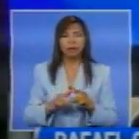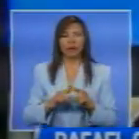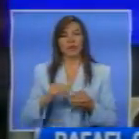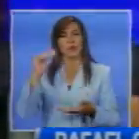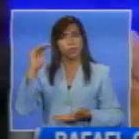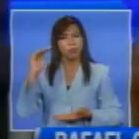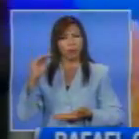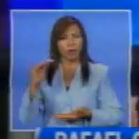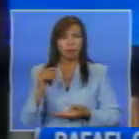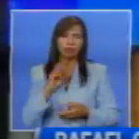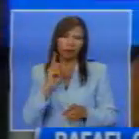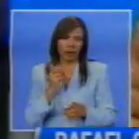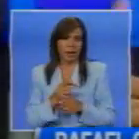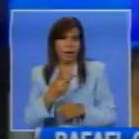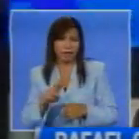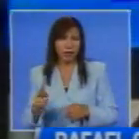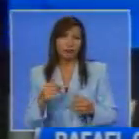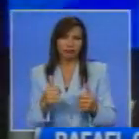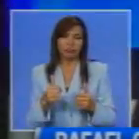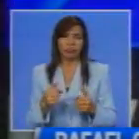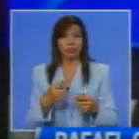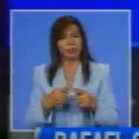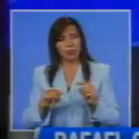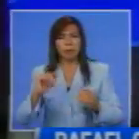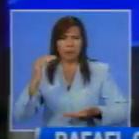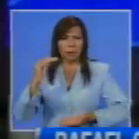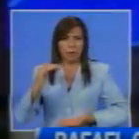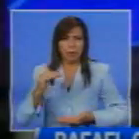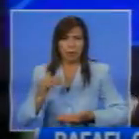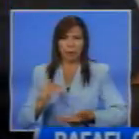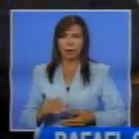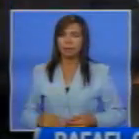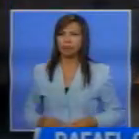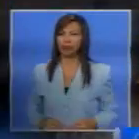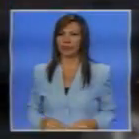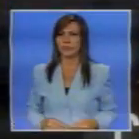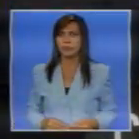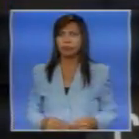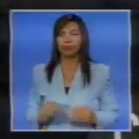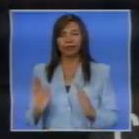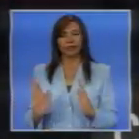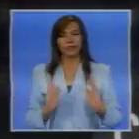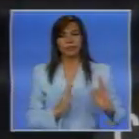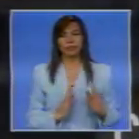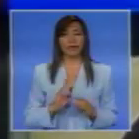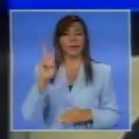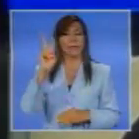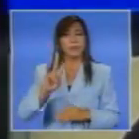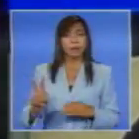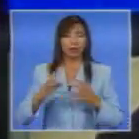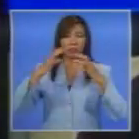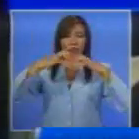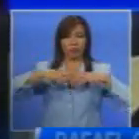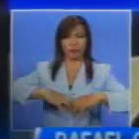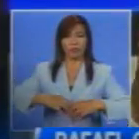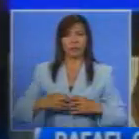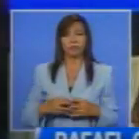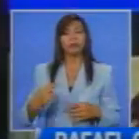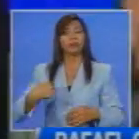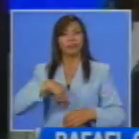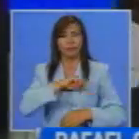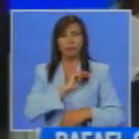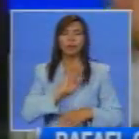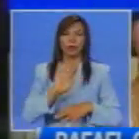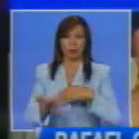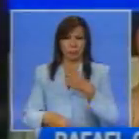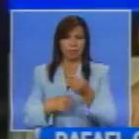sí dieron resultados, pero todo también tiene su dimensión temporal. Sobre la crisis venezolana. Nosotros vamos a tomar